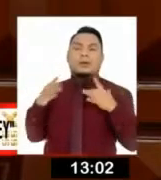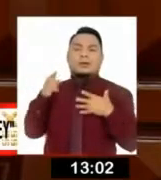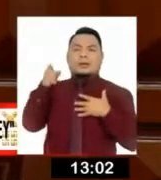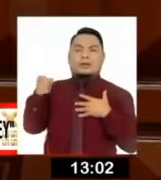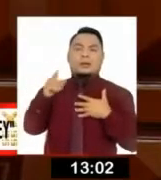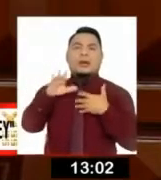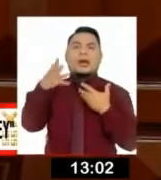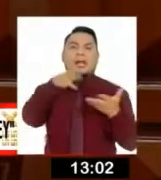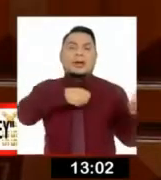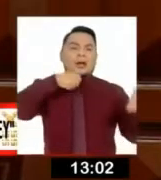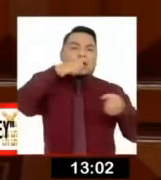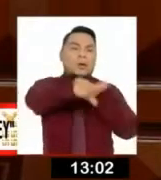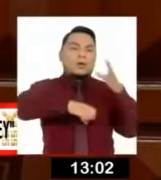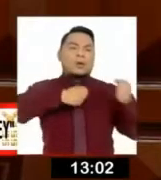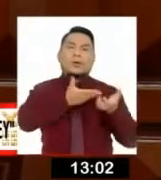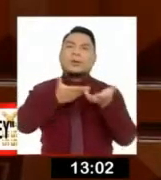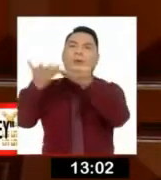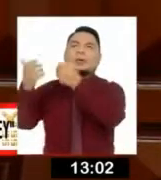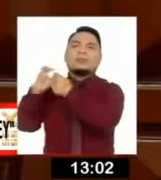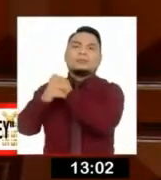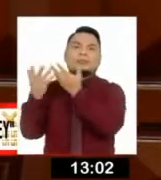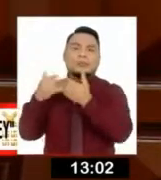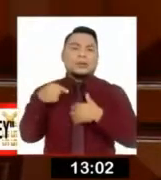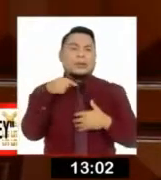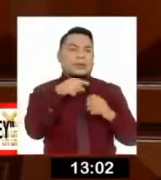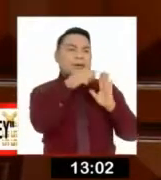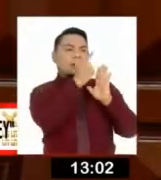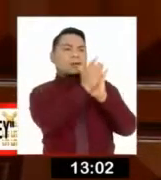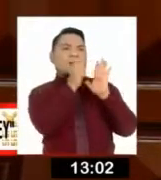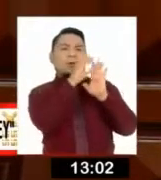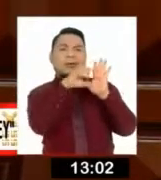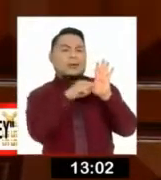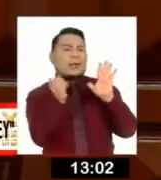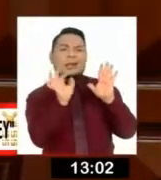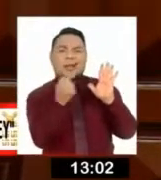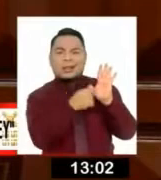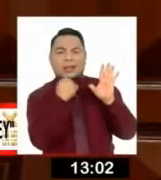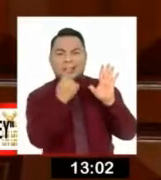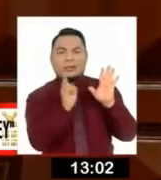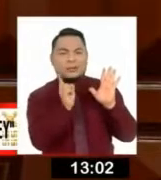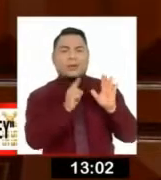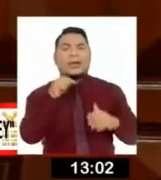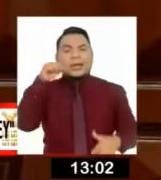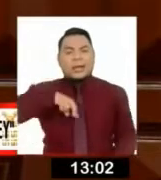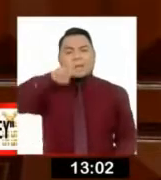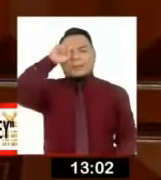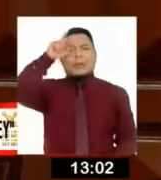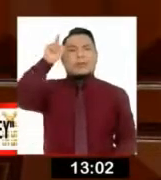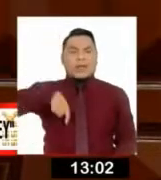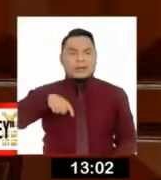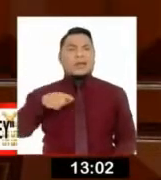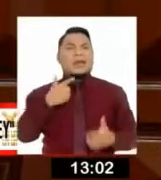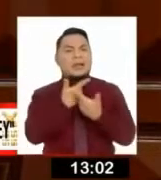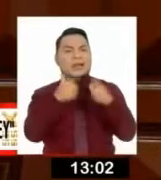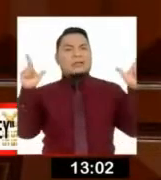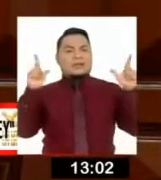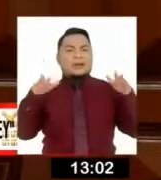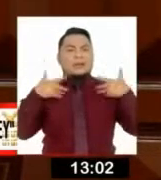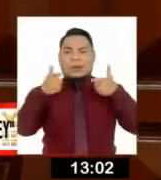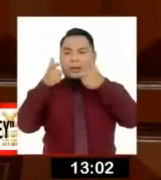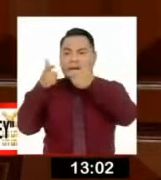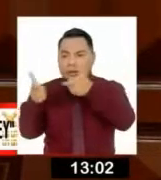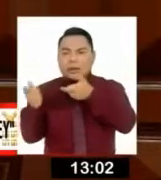puedan llevarse nuestra riqueza a raudales. El Estado debe tener libertad para promocionar, para